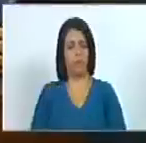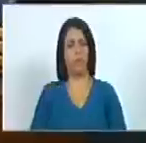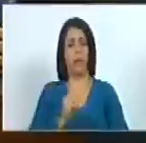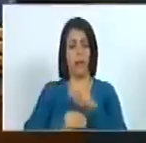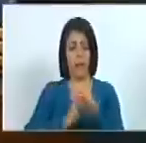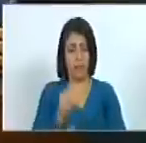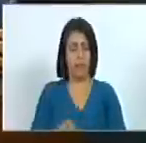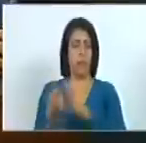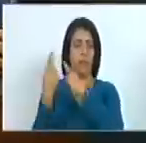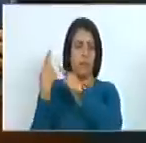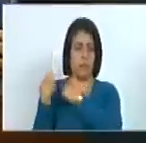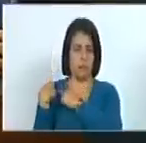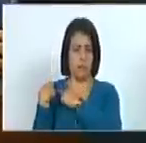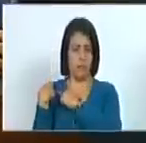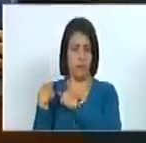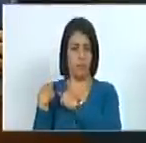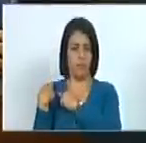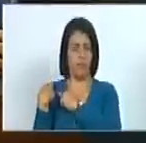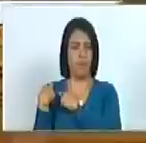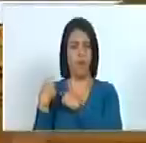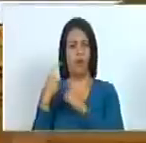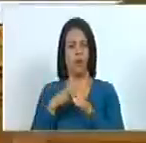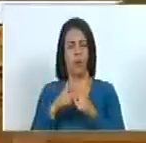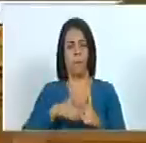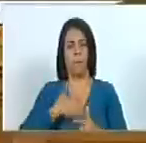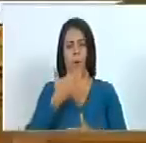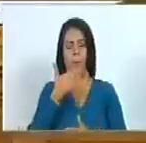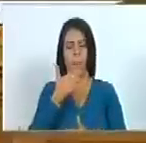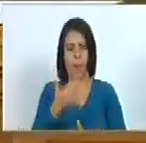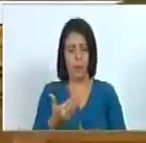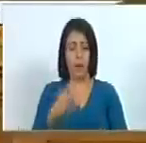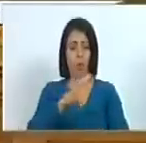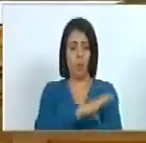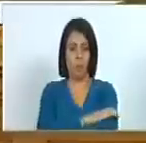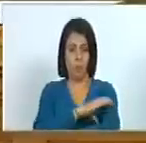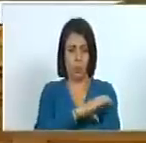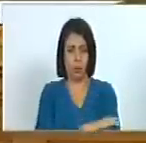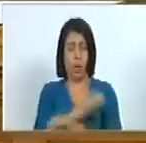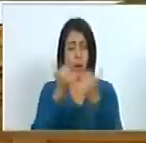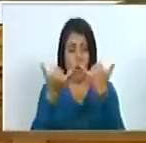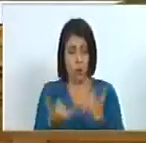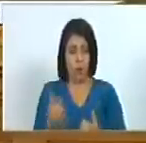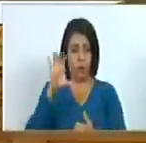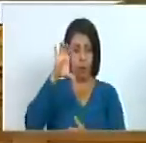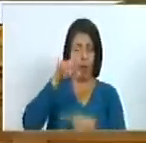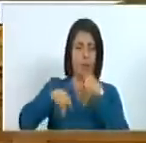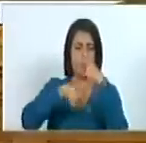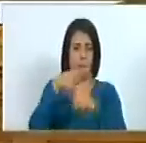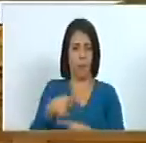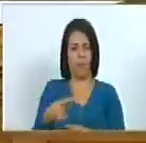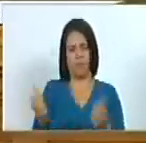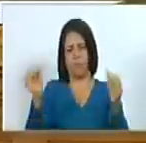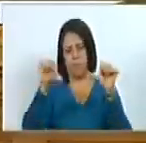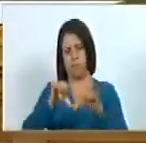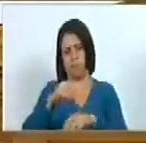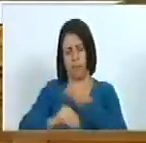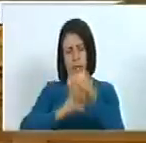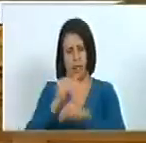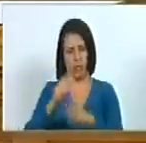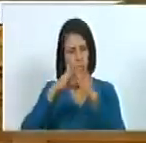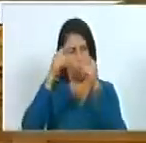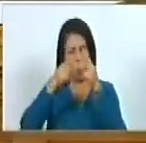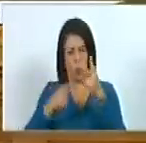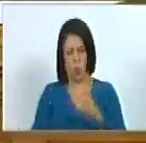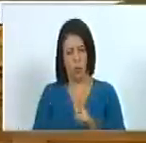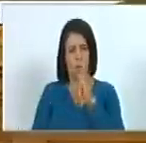ser responsables. Es lo menos que se le puede pedir a una oposición en este país después de todos los desmanes que han cometido.